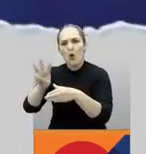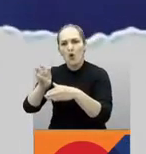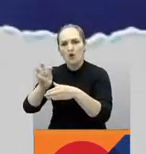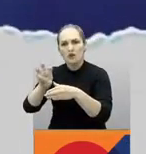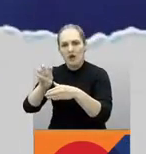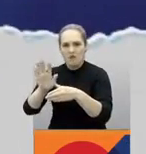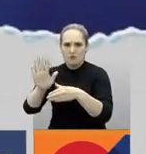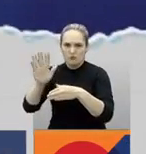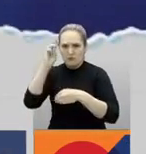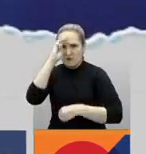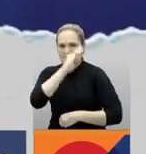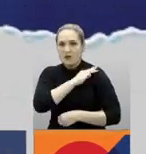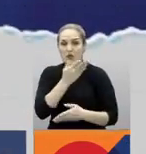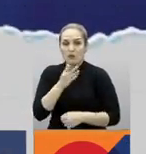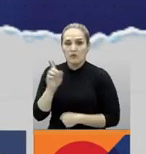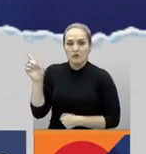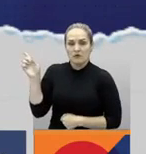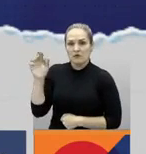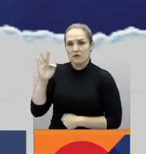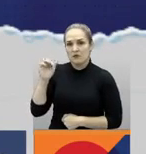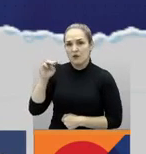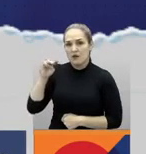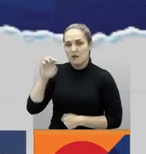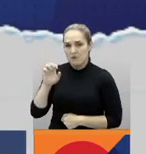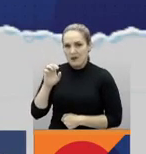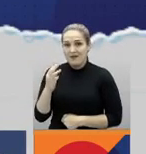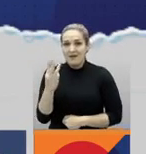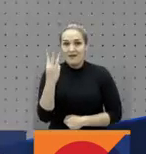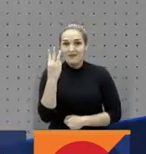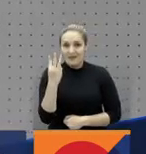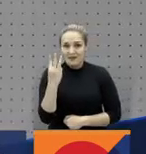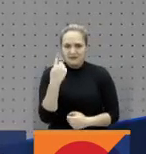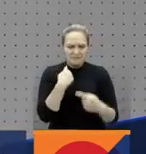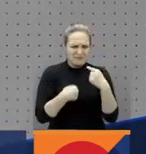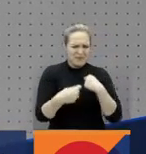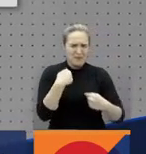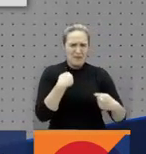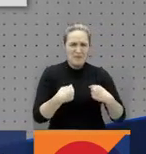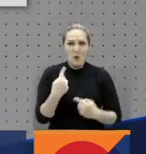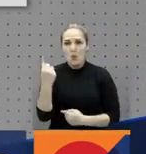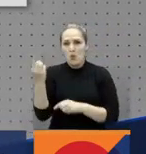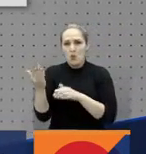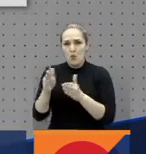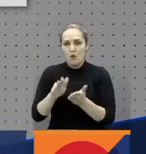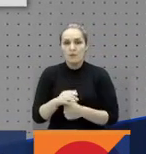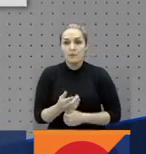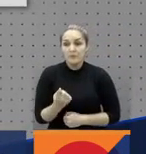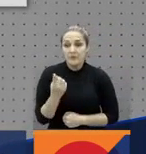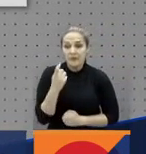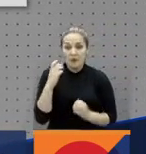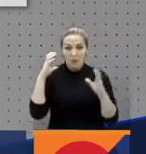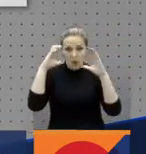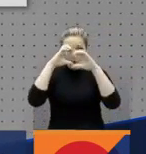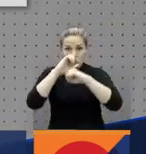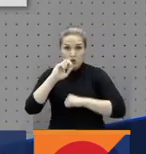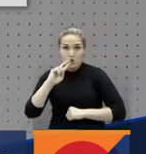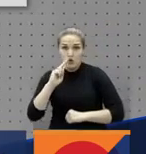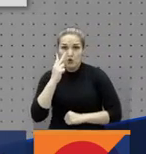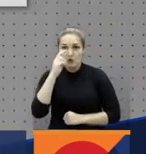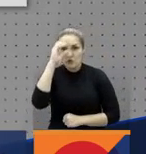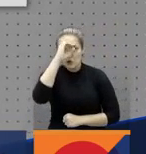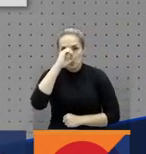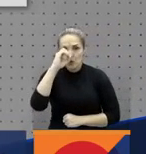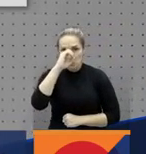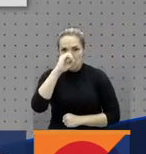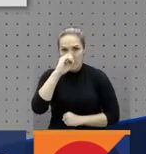en Arauca, que deja como resultado 3 heridos y un soldado muerto. En la noche del 2 de octubre, la estructura del grupo armado organizado